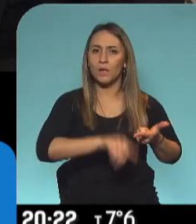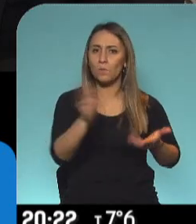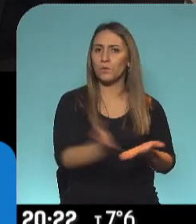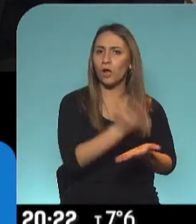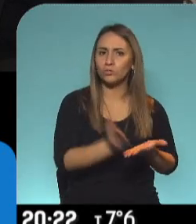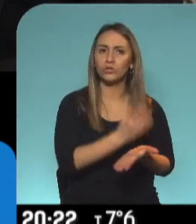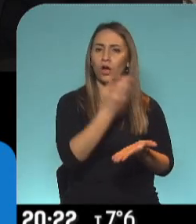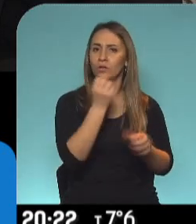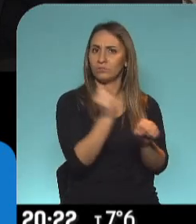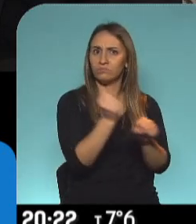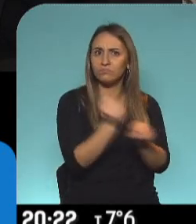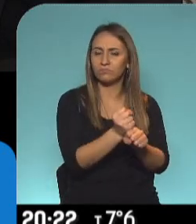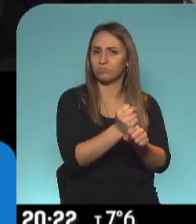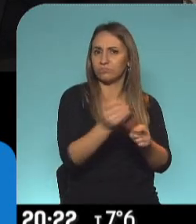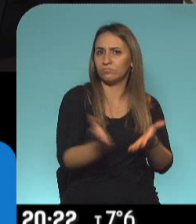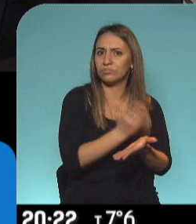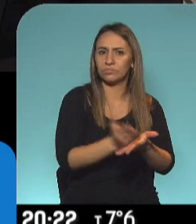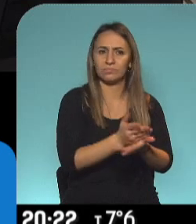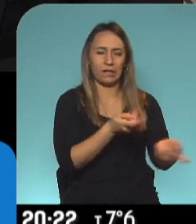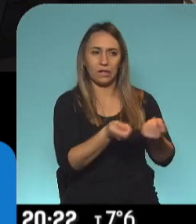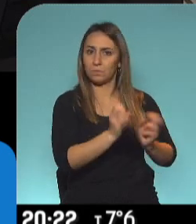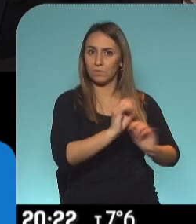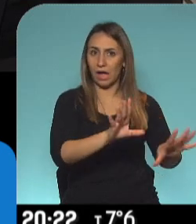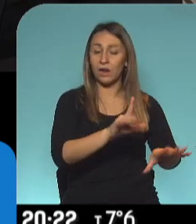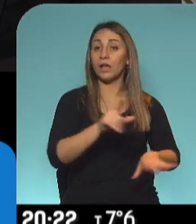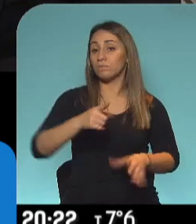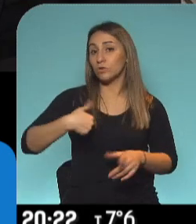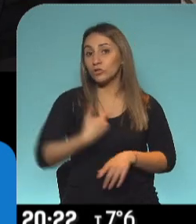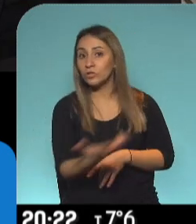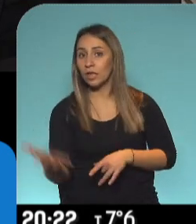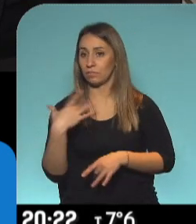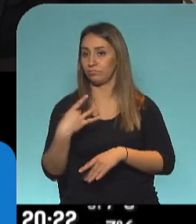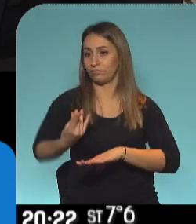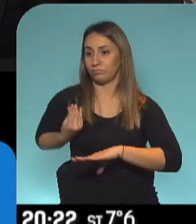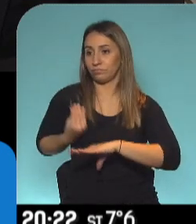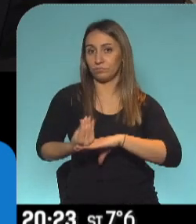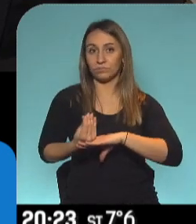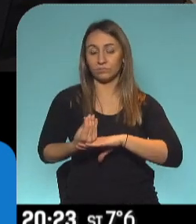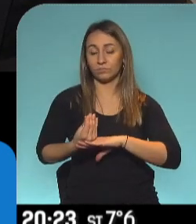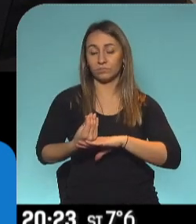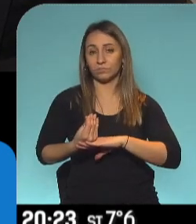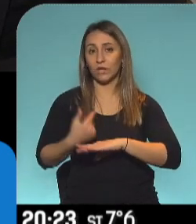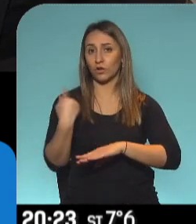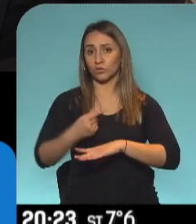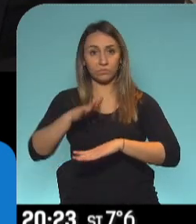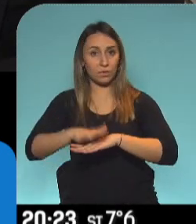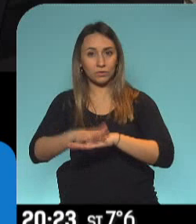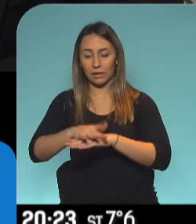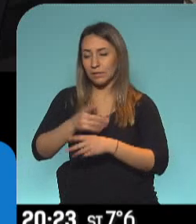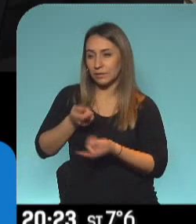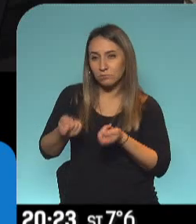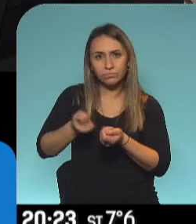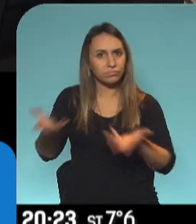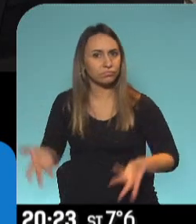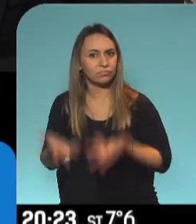del empleo. Ese es nuestro mandato. Hoy por hoy yo te tendría que decir, mira, nosotros estamos encarando para tratar de resolver el tema